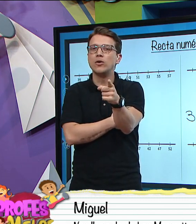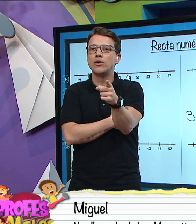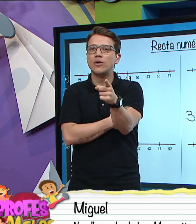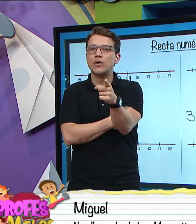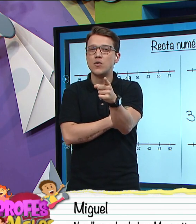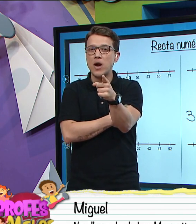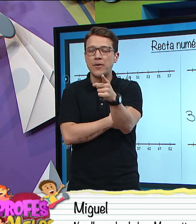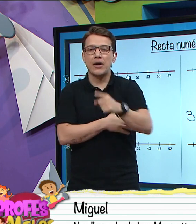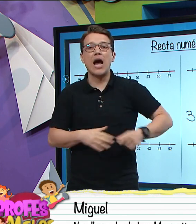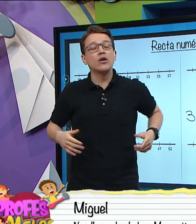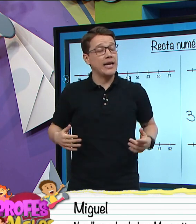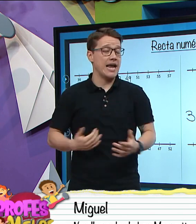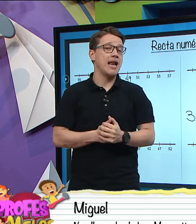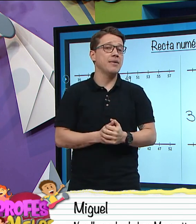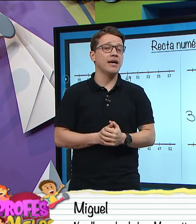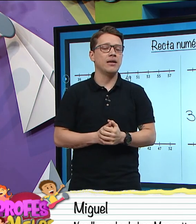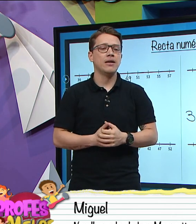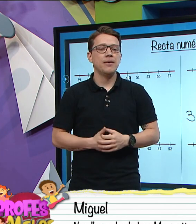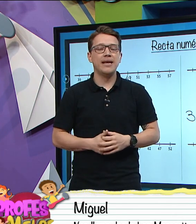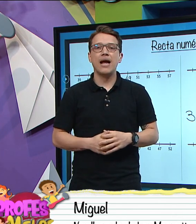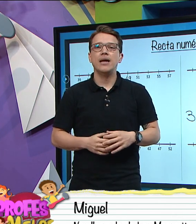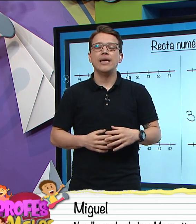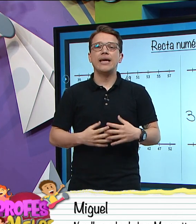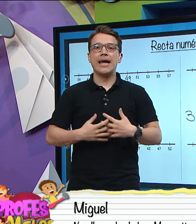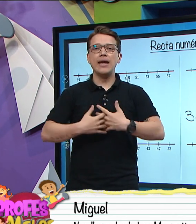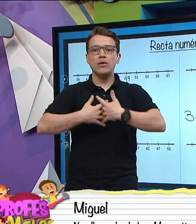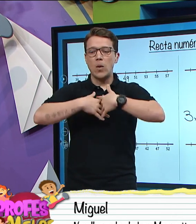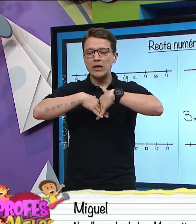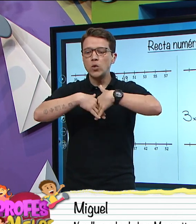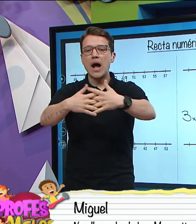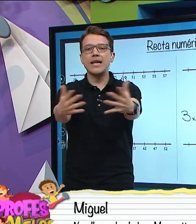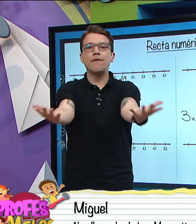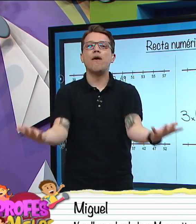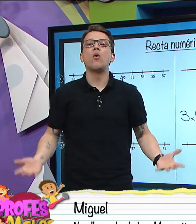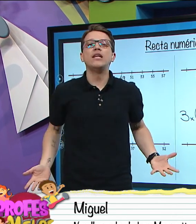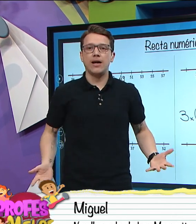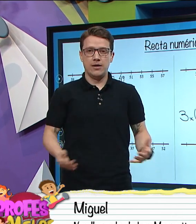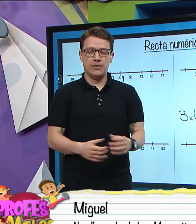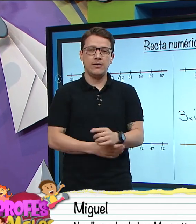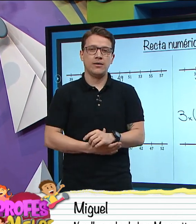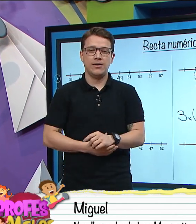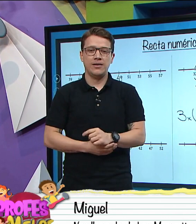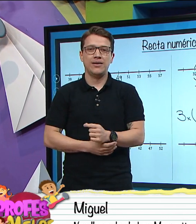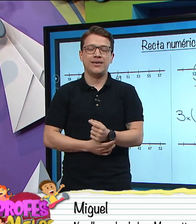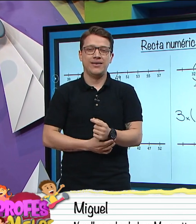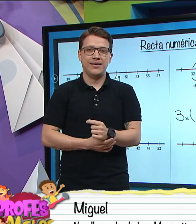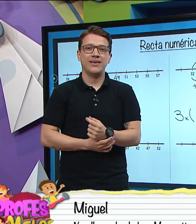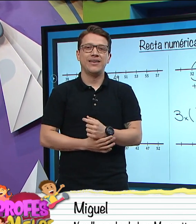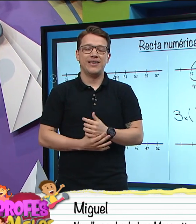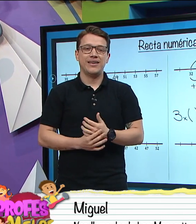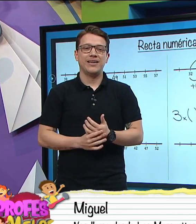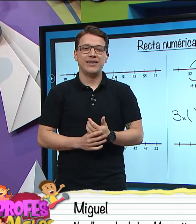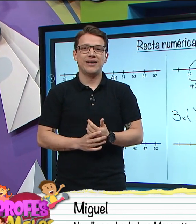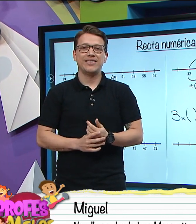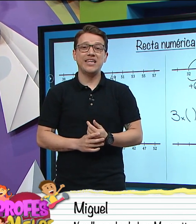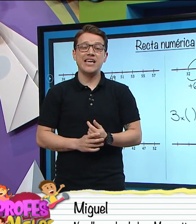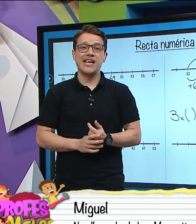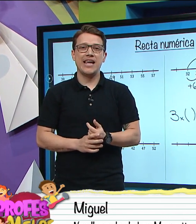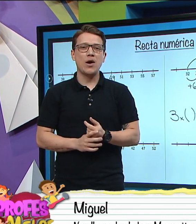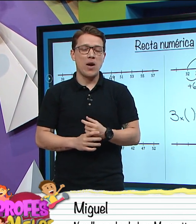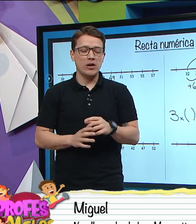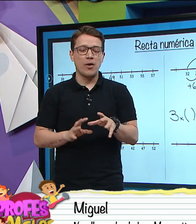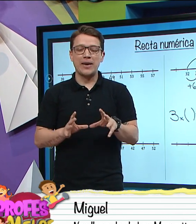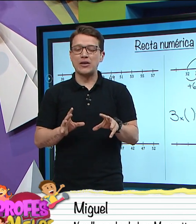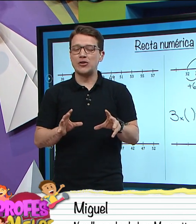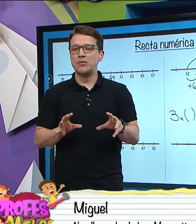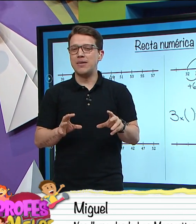tengo 9. 9, ah, genial, Miguel. Mira, ¿y cuál es tu área favorita? Es matemáticas. Sí,